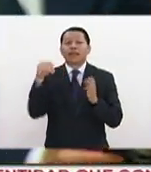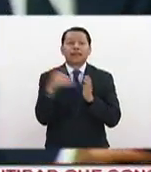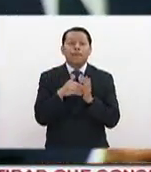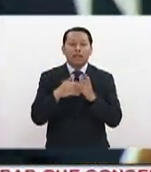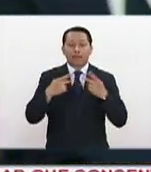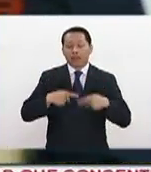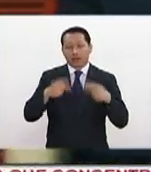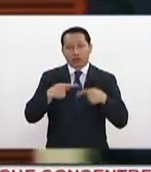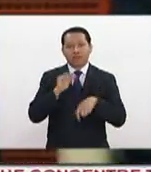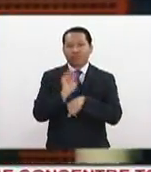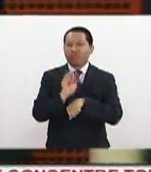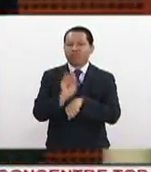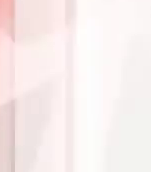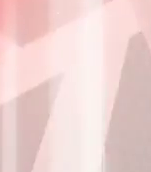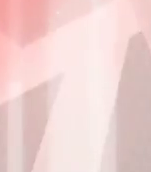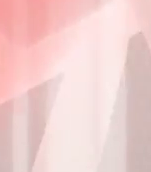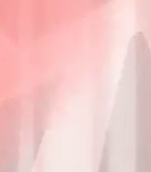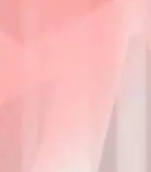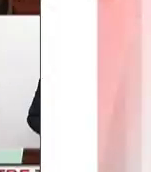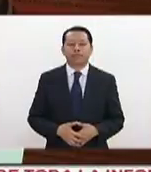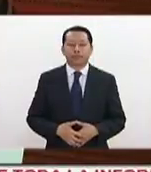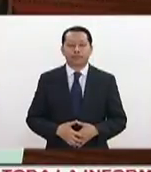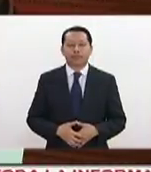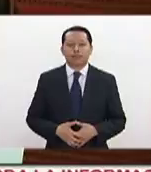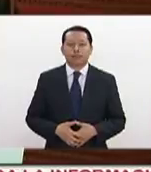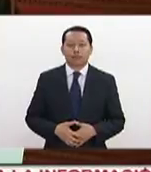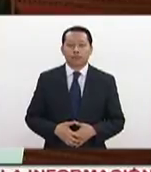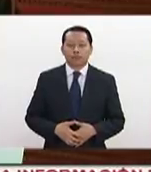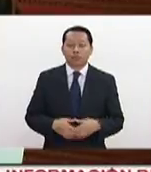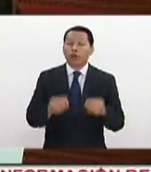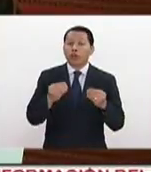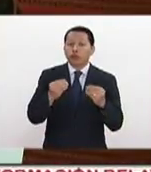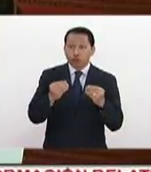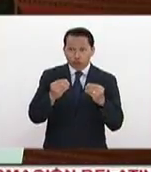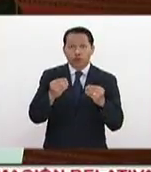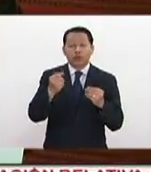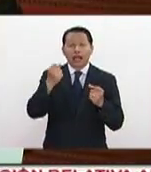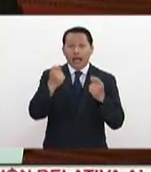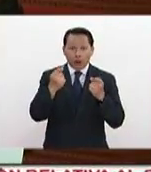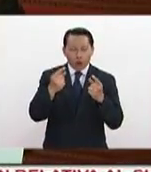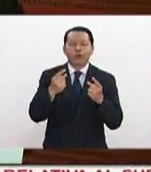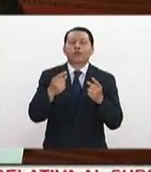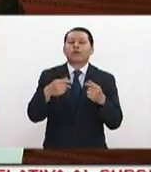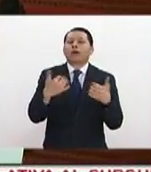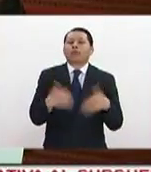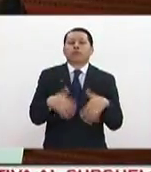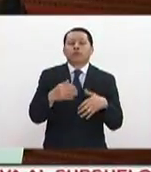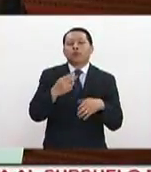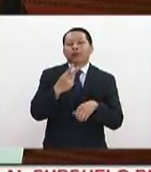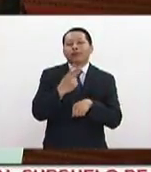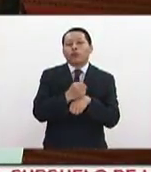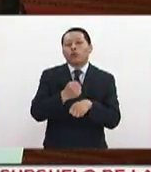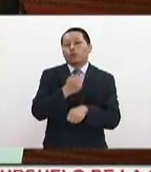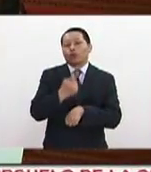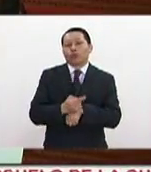30,000 refugiados. Muchos otros tuvieron una segunda oportunidad.